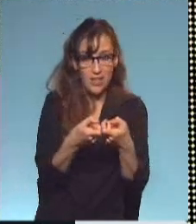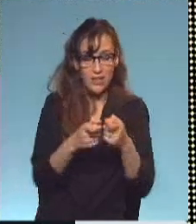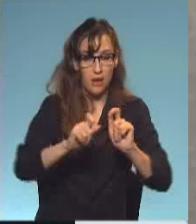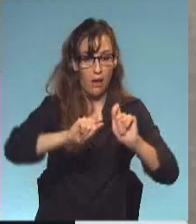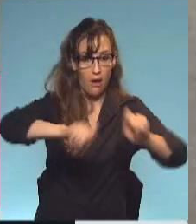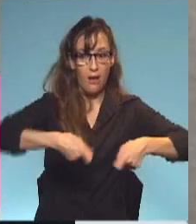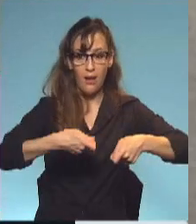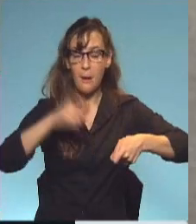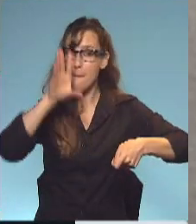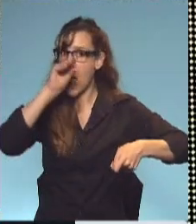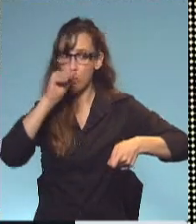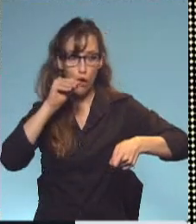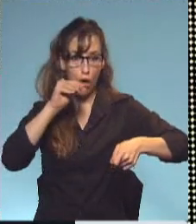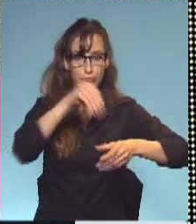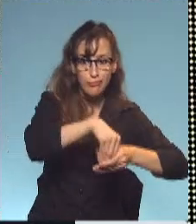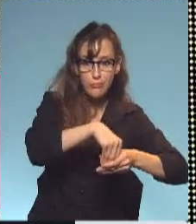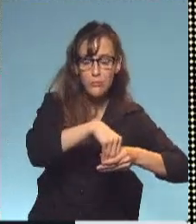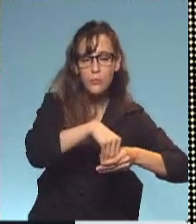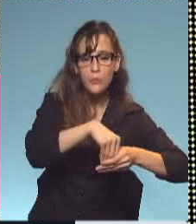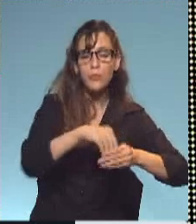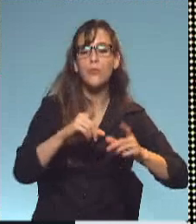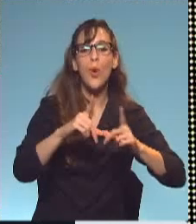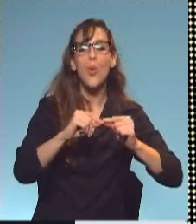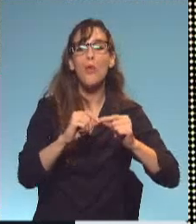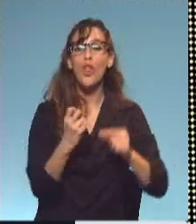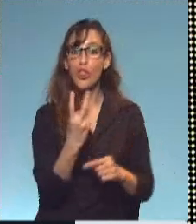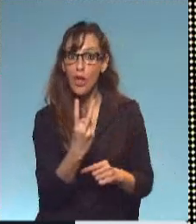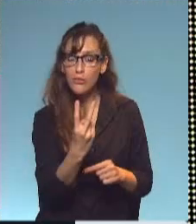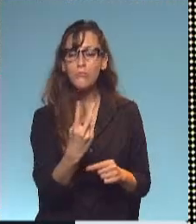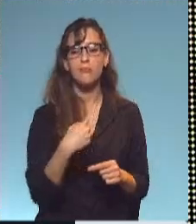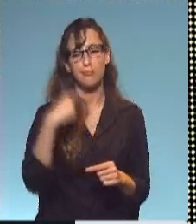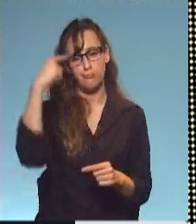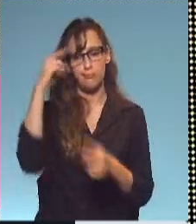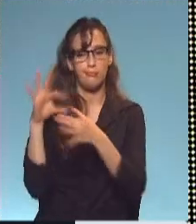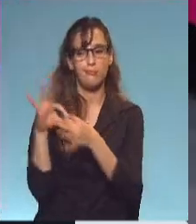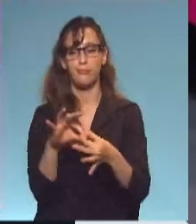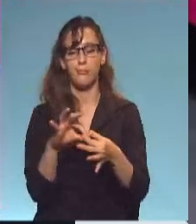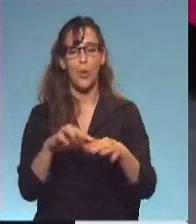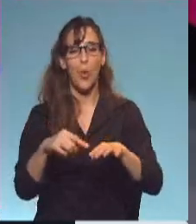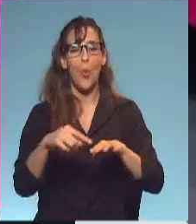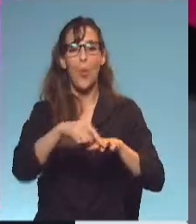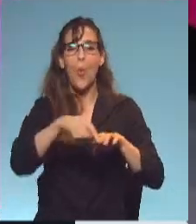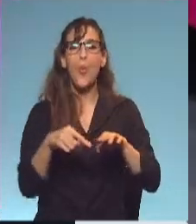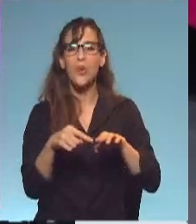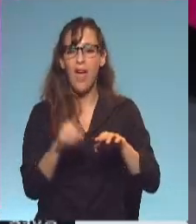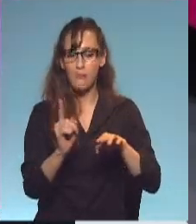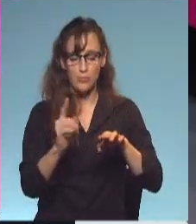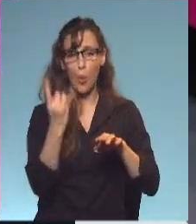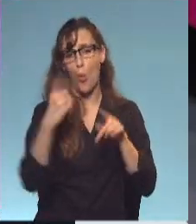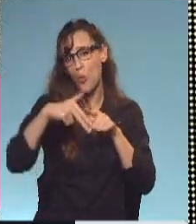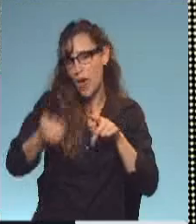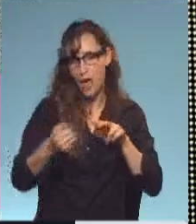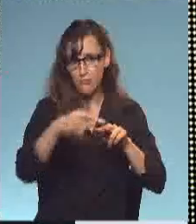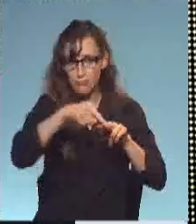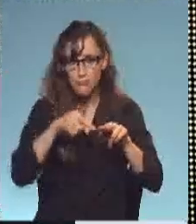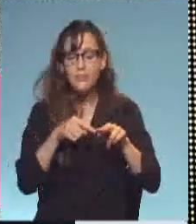una manera, un. Pero, sí, pero mi 2 era uña. Porque yo no hice. Porque yo justamente utilicé la técnica. ¿Tenés otro? Sí, porque la ñ. Palacio, para, armado. Sí,